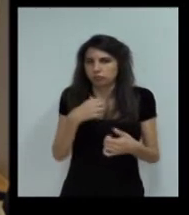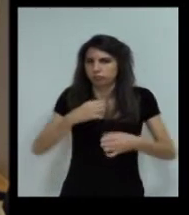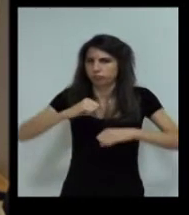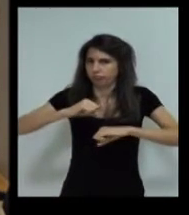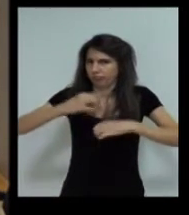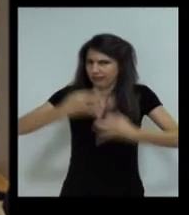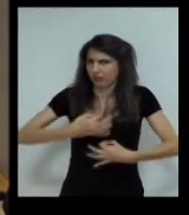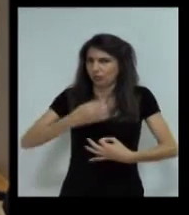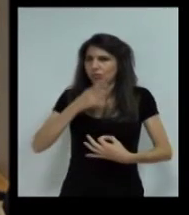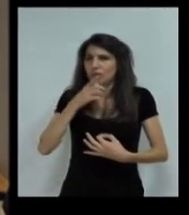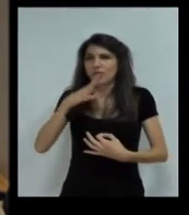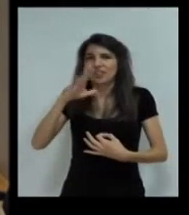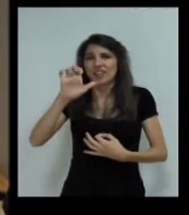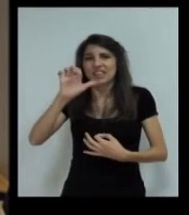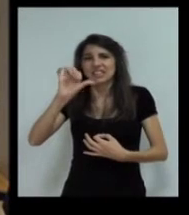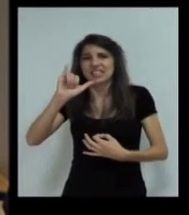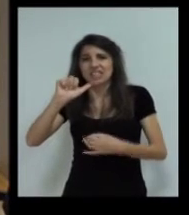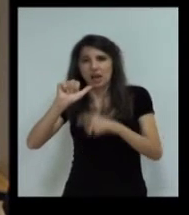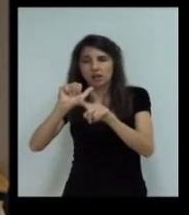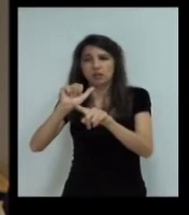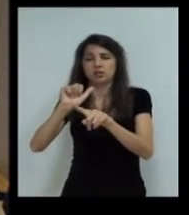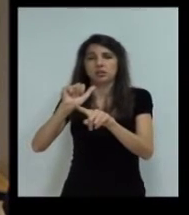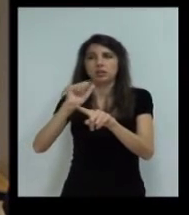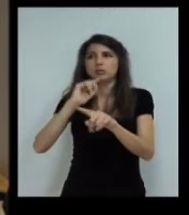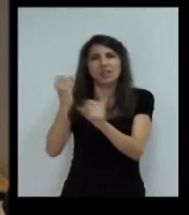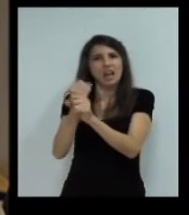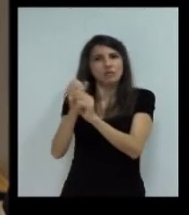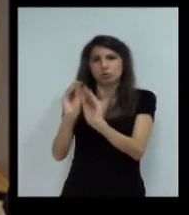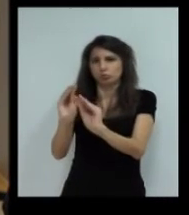por ejemplo, que hace una labor estupenda,